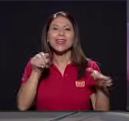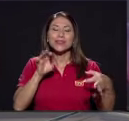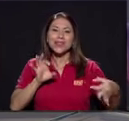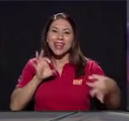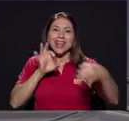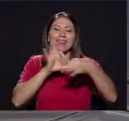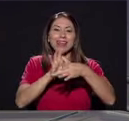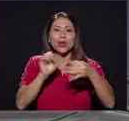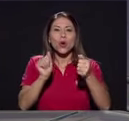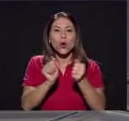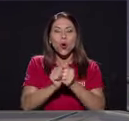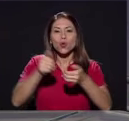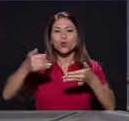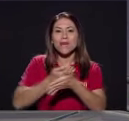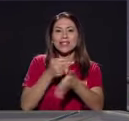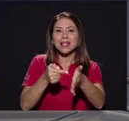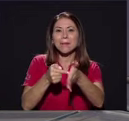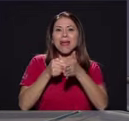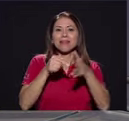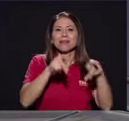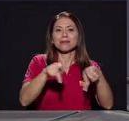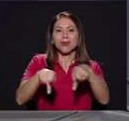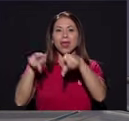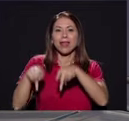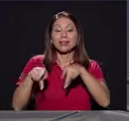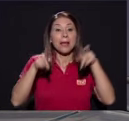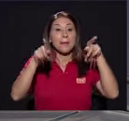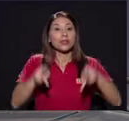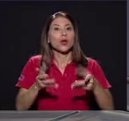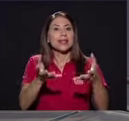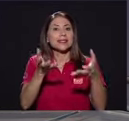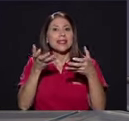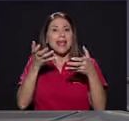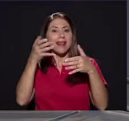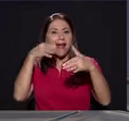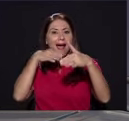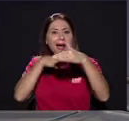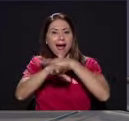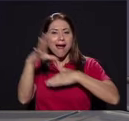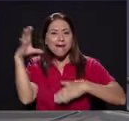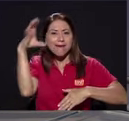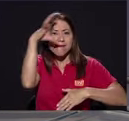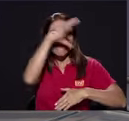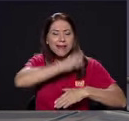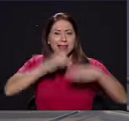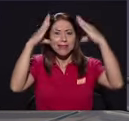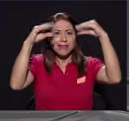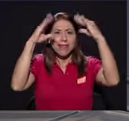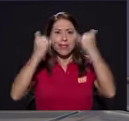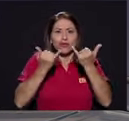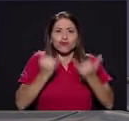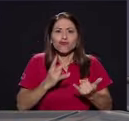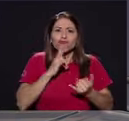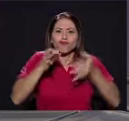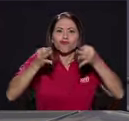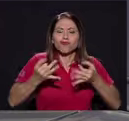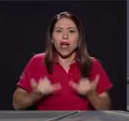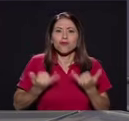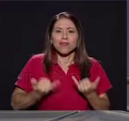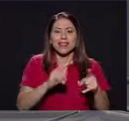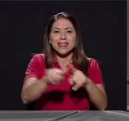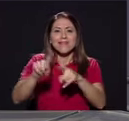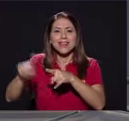que ver con estas nuevas demandas ciudadanas de personas que quieren tener acceso a datos fidedignos y actuales sobre el quehacer